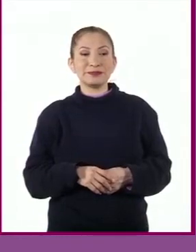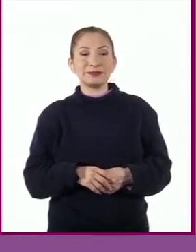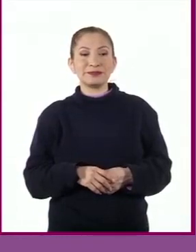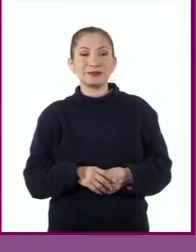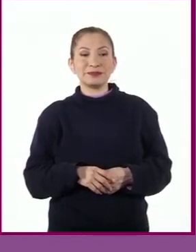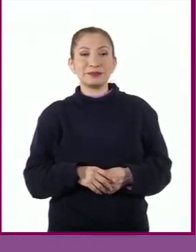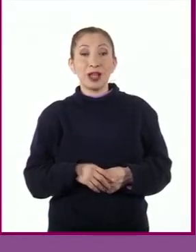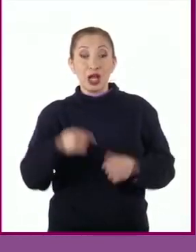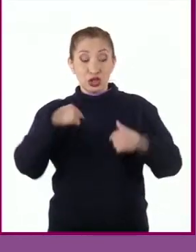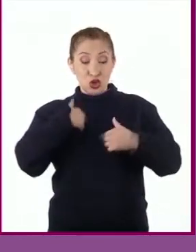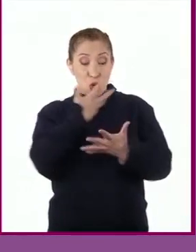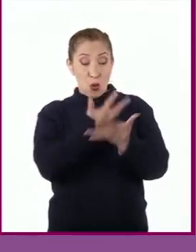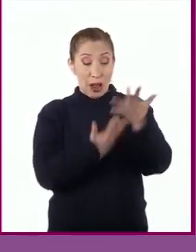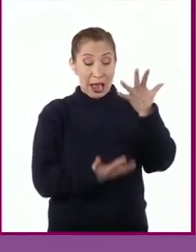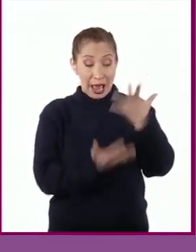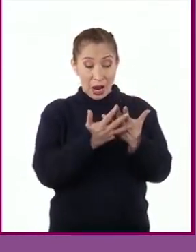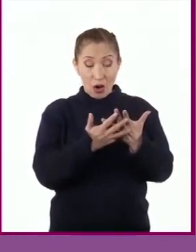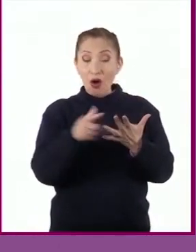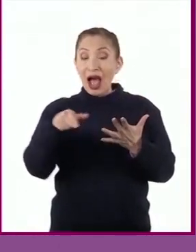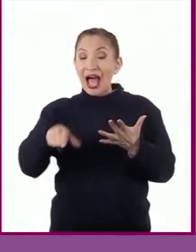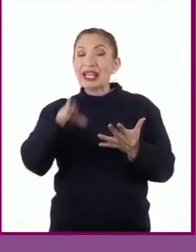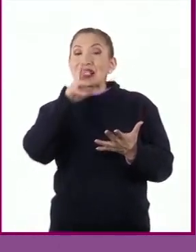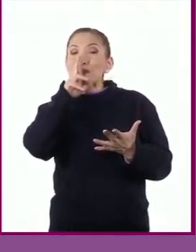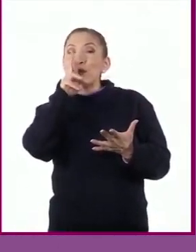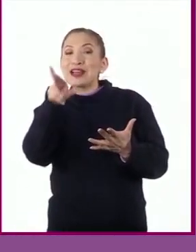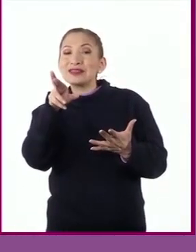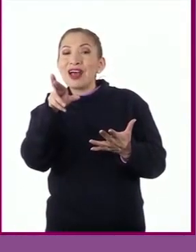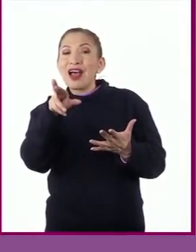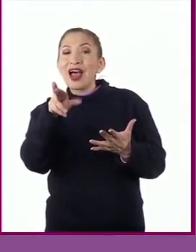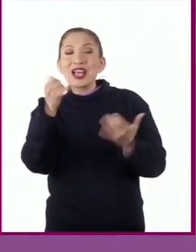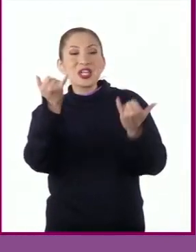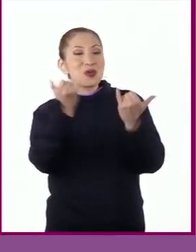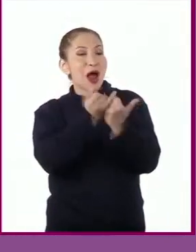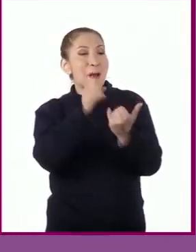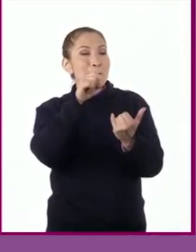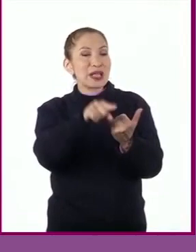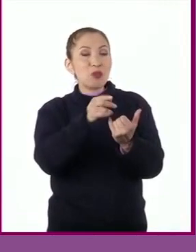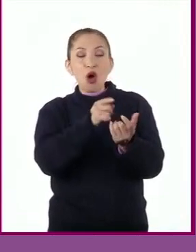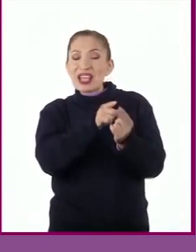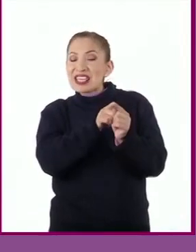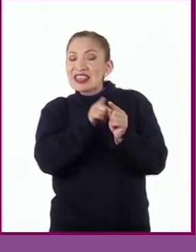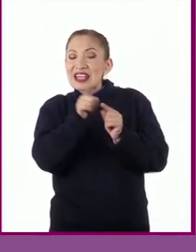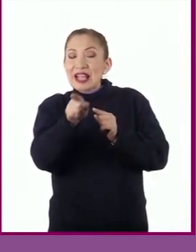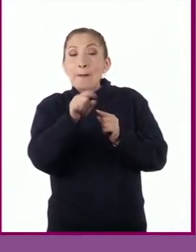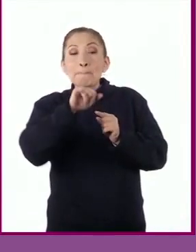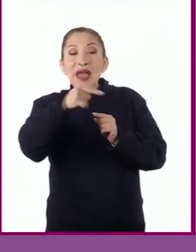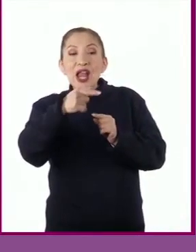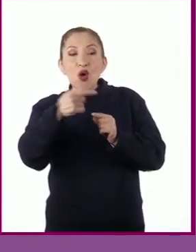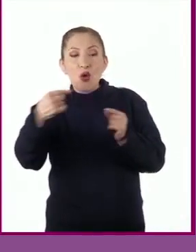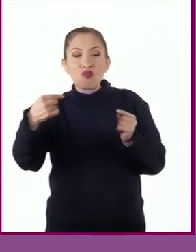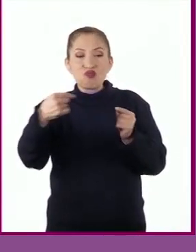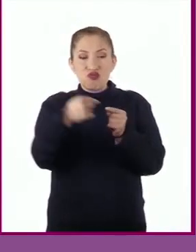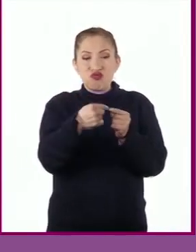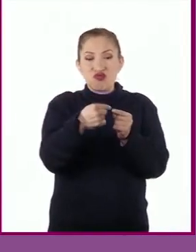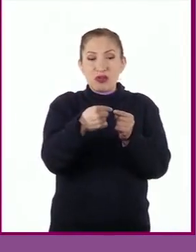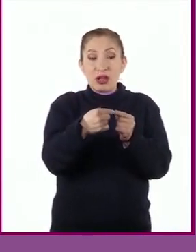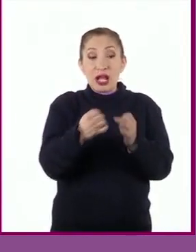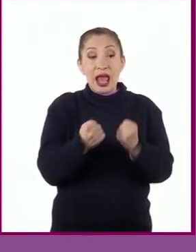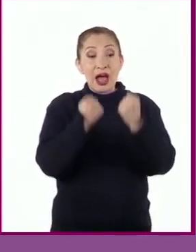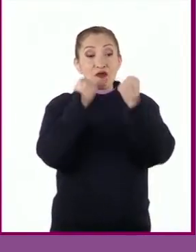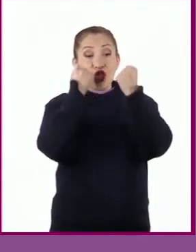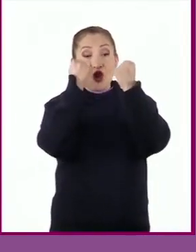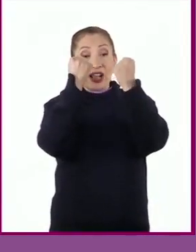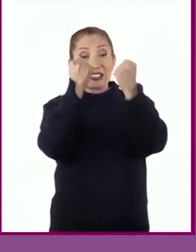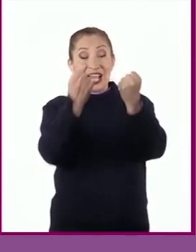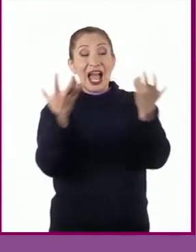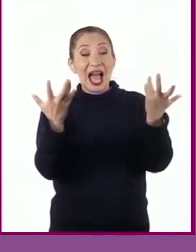A toda acción le corresponde una reacción de igual magnitud y dirección, pero en sentido opuesto. Las fuerzas de